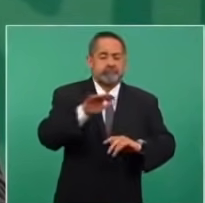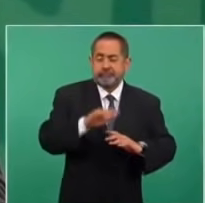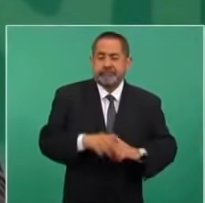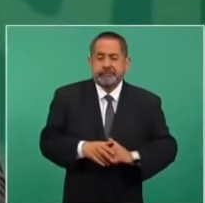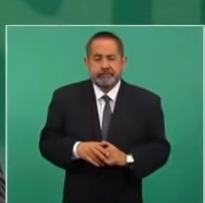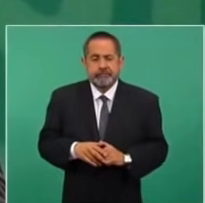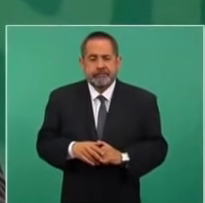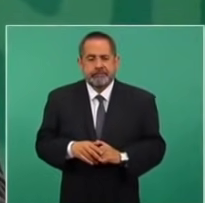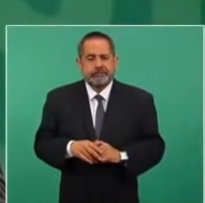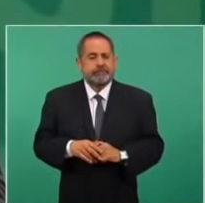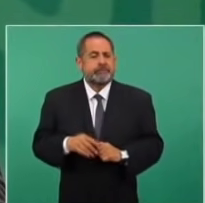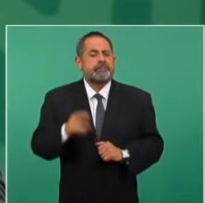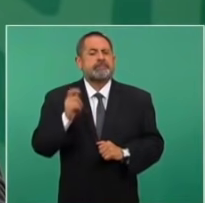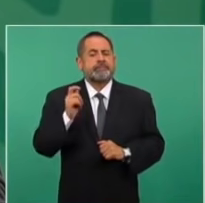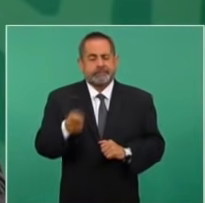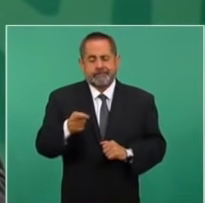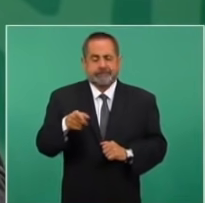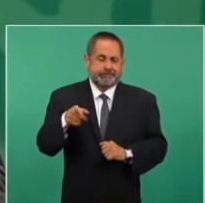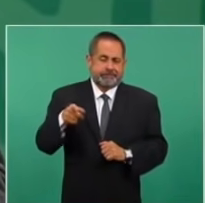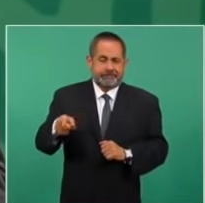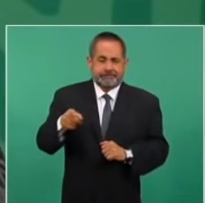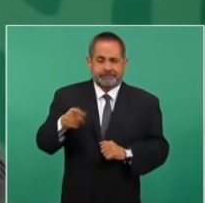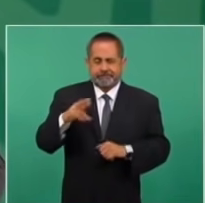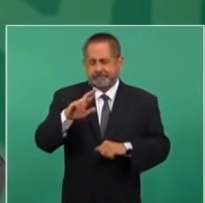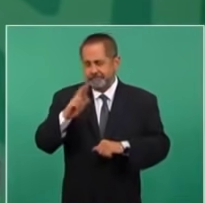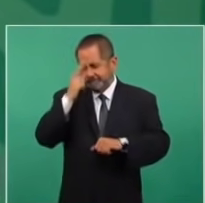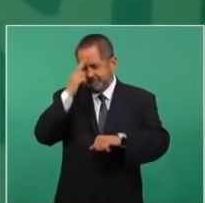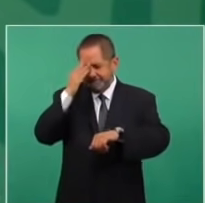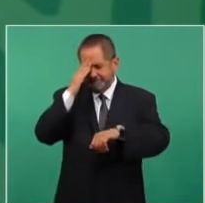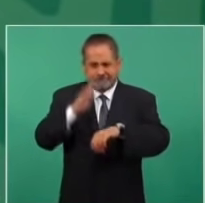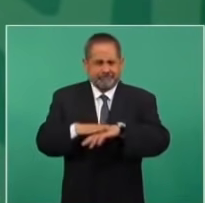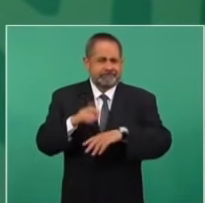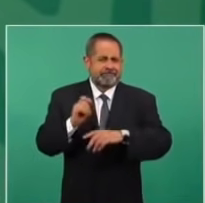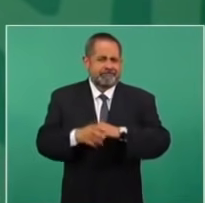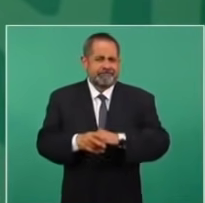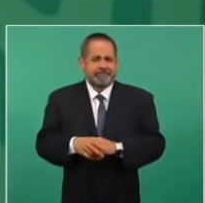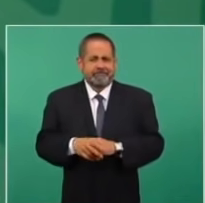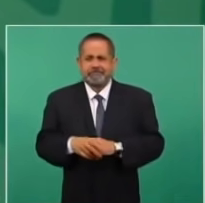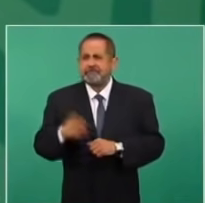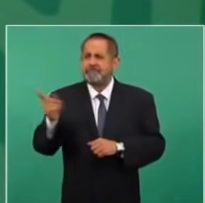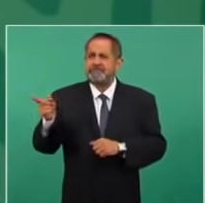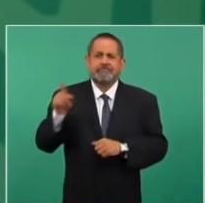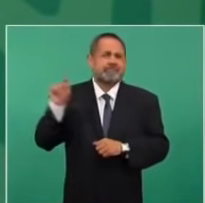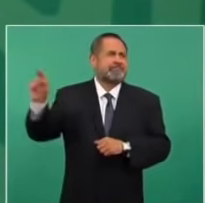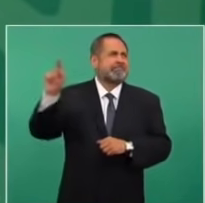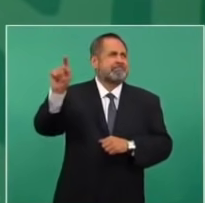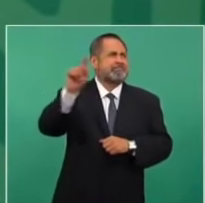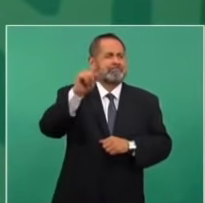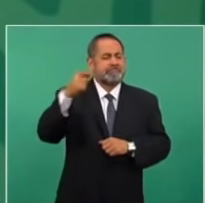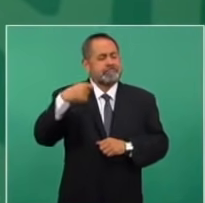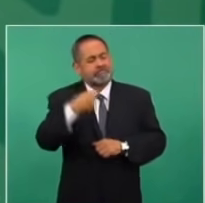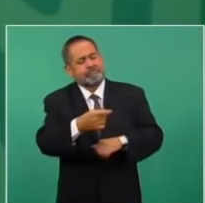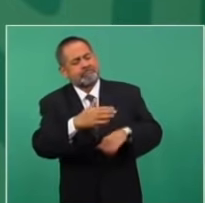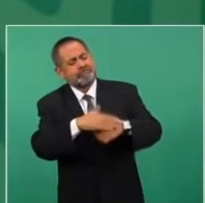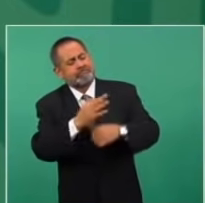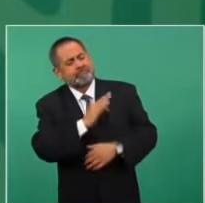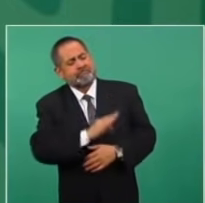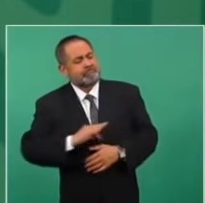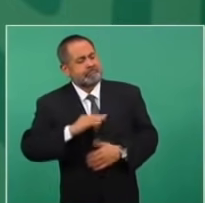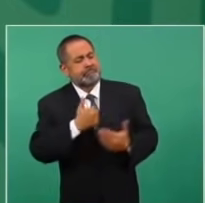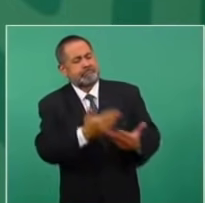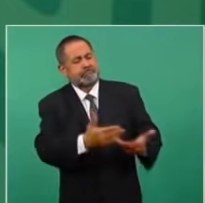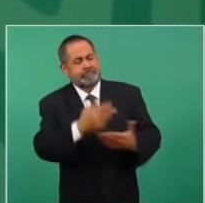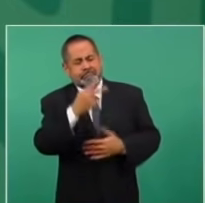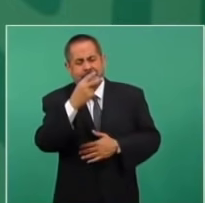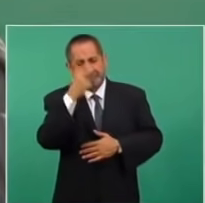las conmemoraciones, hemos recibido muchas felicitaciones de todas partes del